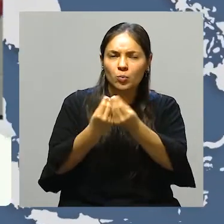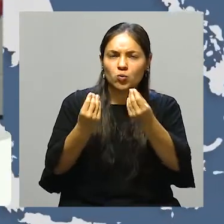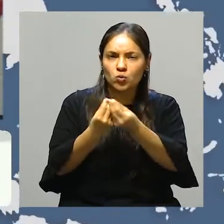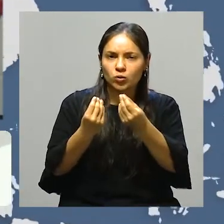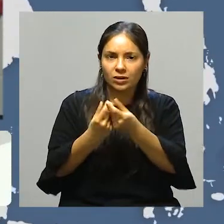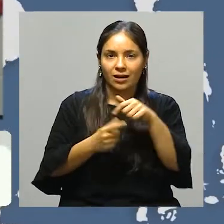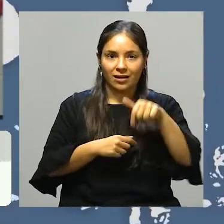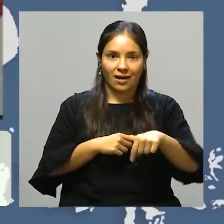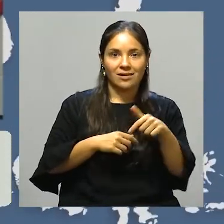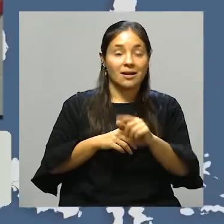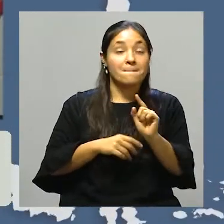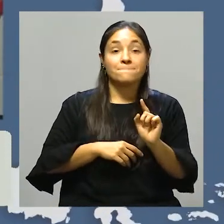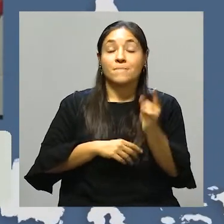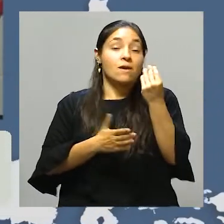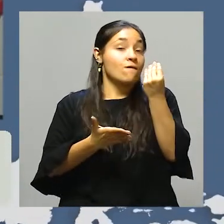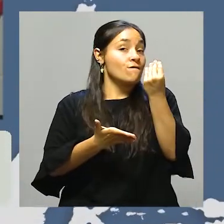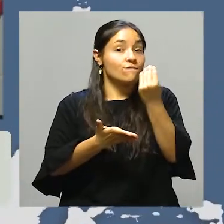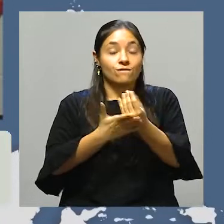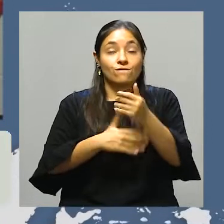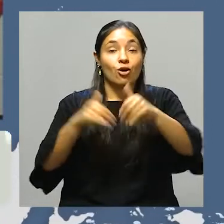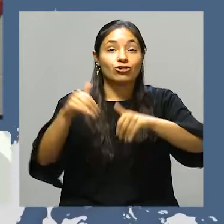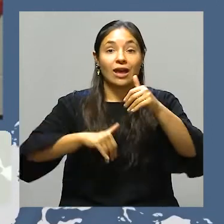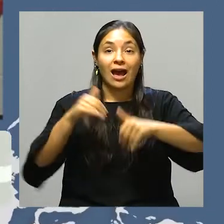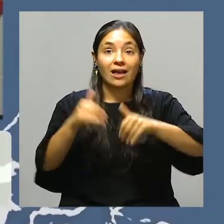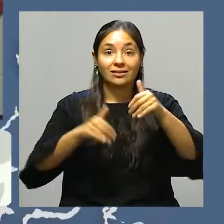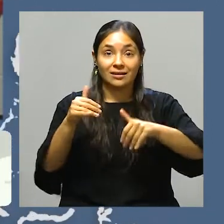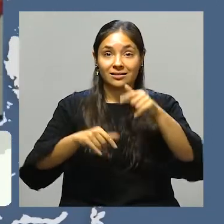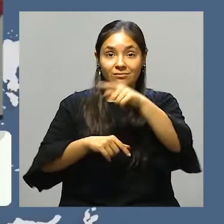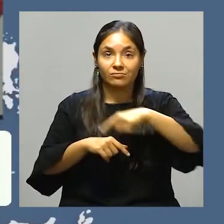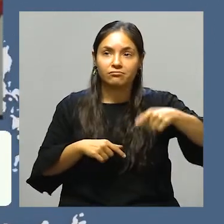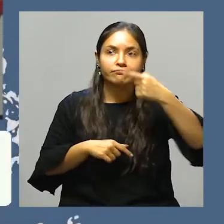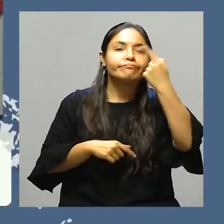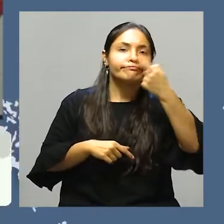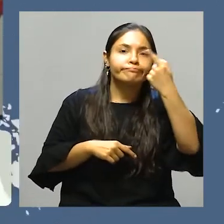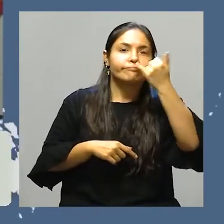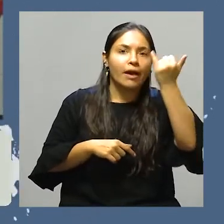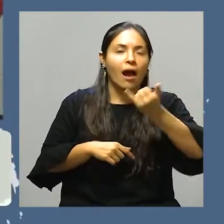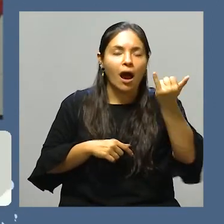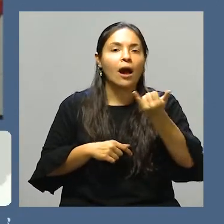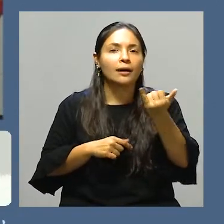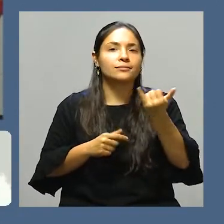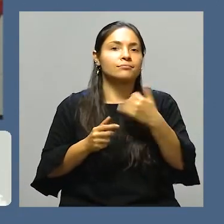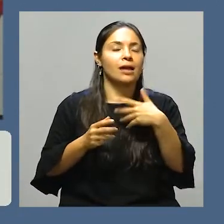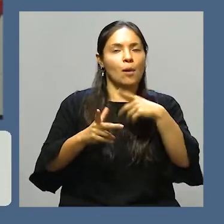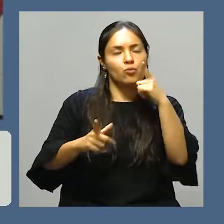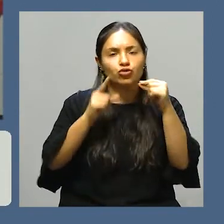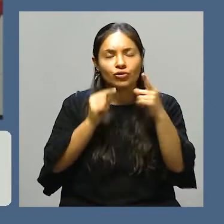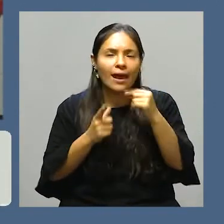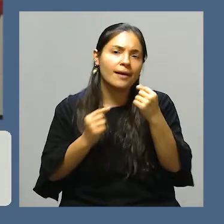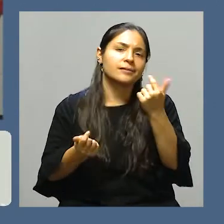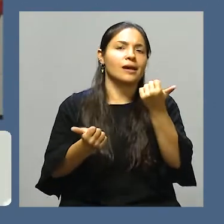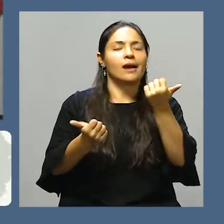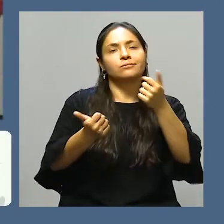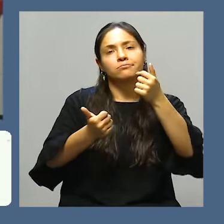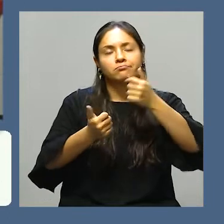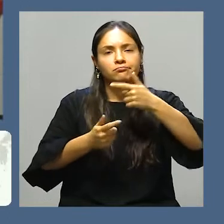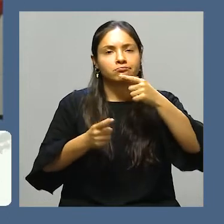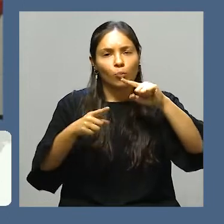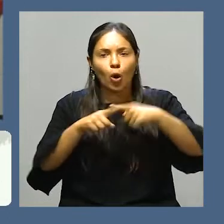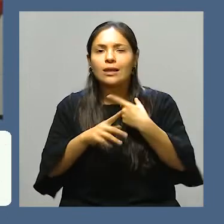esa sustitución sí generaría más problemas de los que efectivamente podría solucionar. Juan Carlos, yo quería hacer una